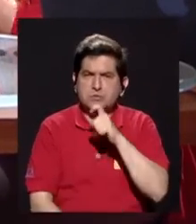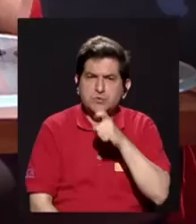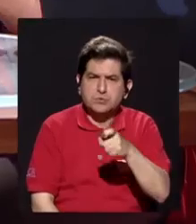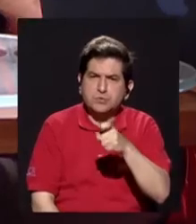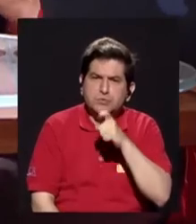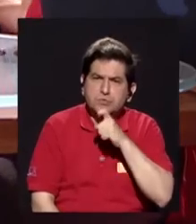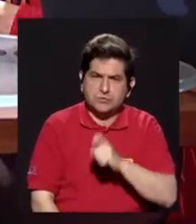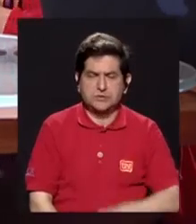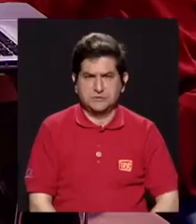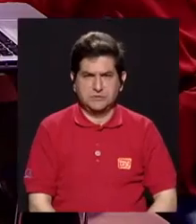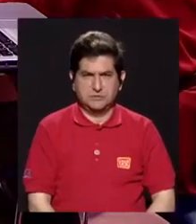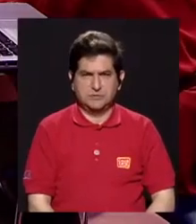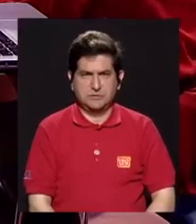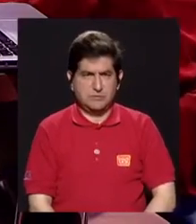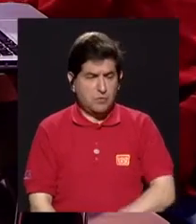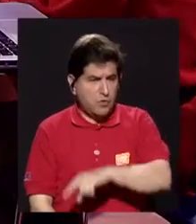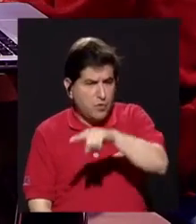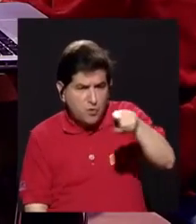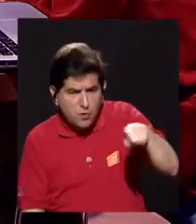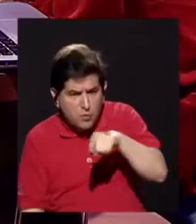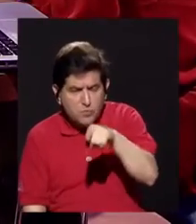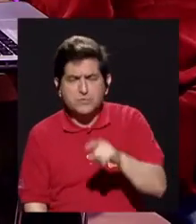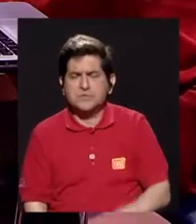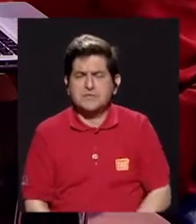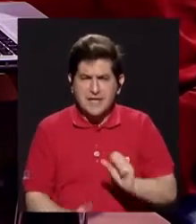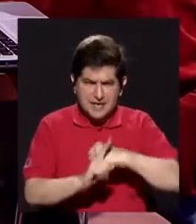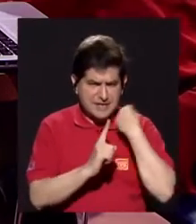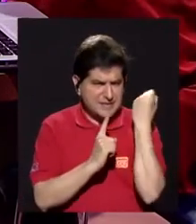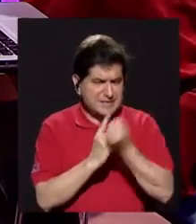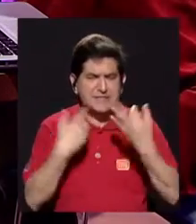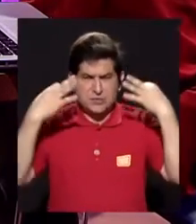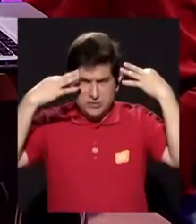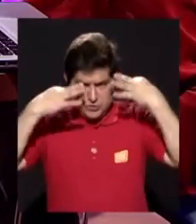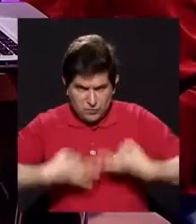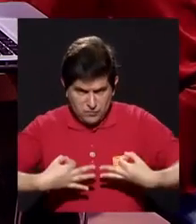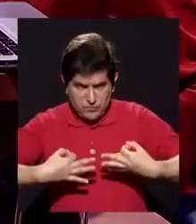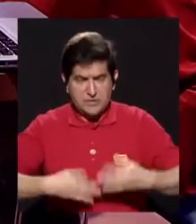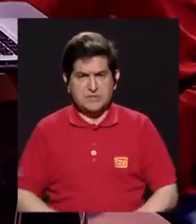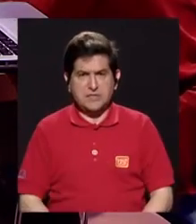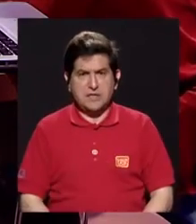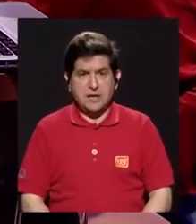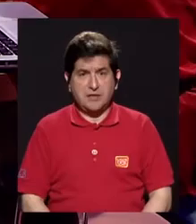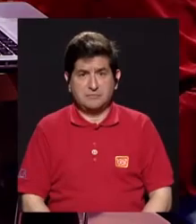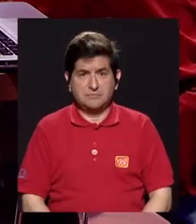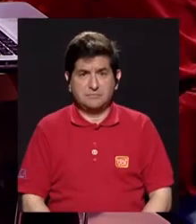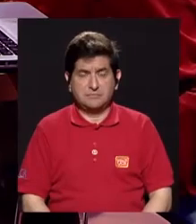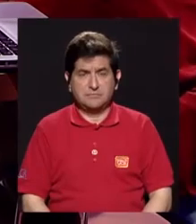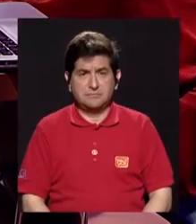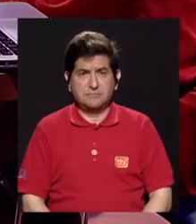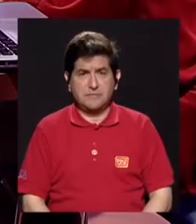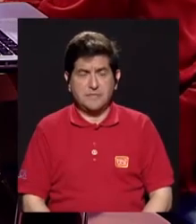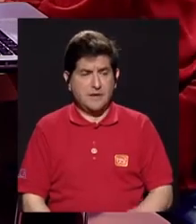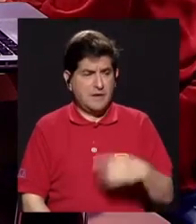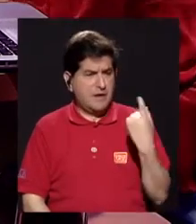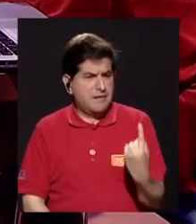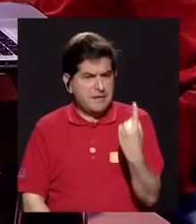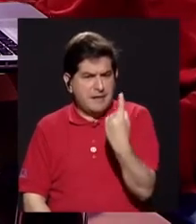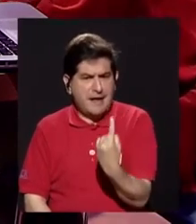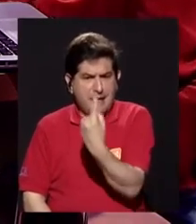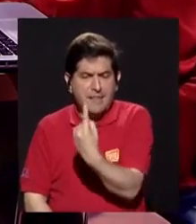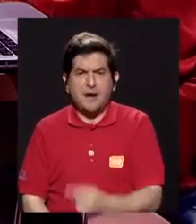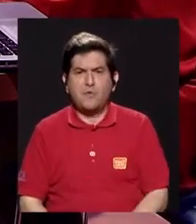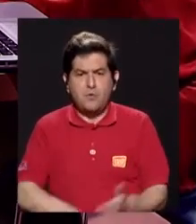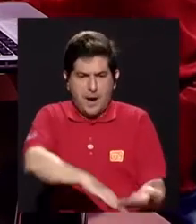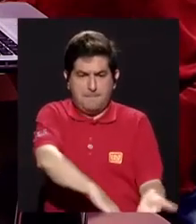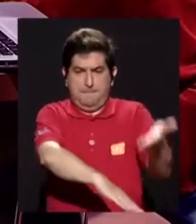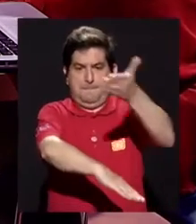¿verdad? ¿Qué es lo que hace que ustedes digan, ante esta circunstancia física, ¿verdad?, que es meramente física, ustedes dan dan